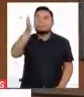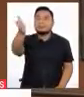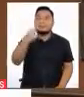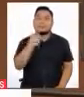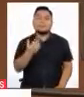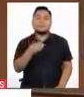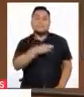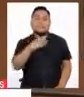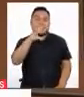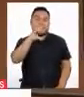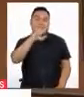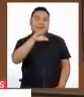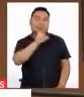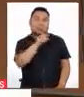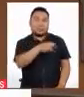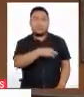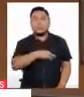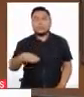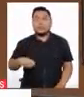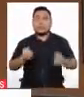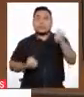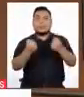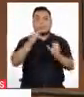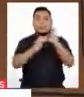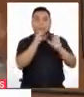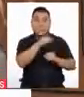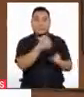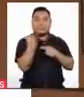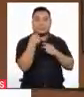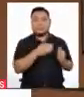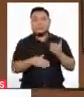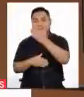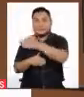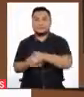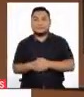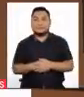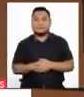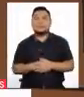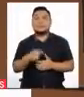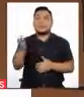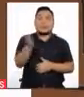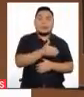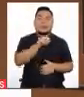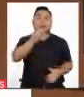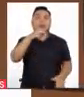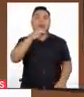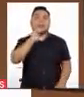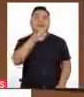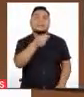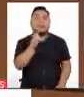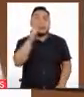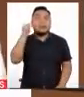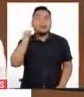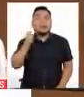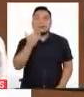Libertad, Carlos Lozada, ministro de Transportes y Comunicaciones. Más al sur, Ancas, ha estado ayer